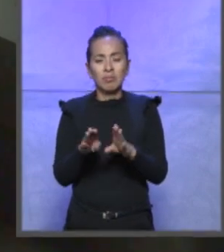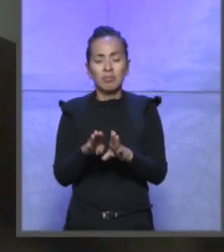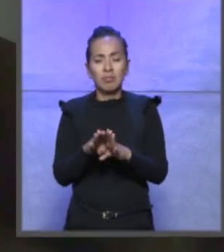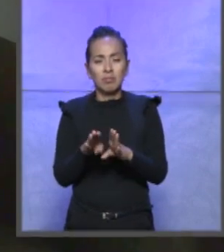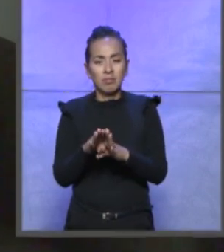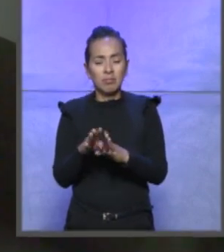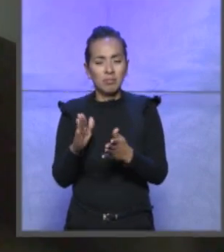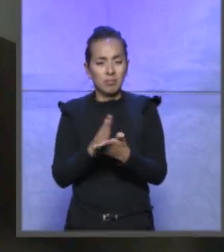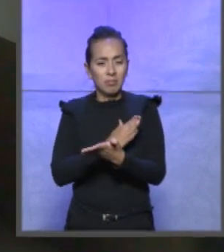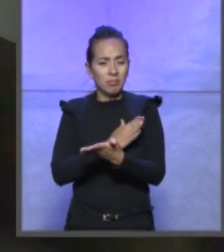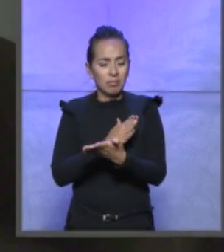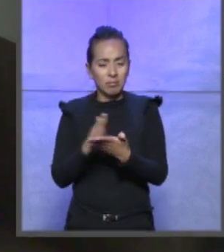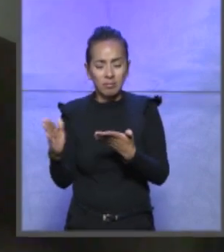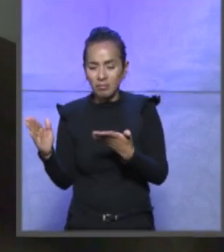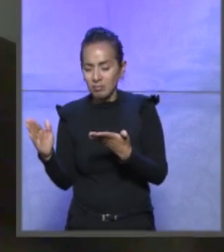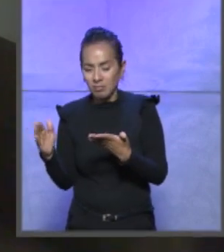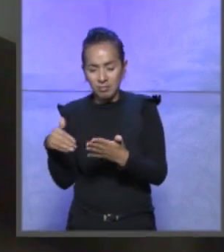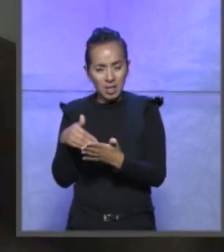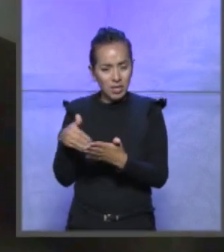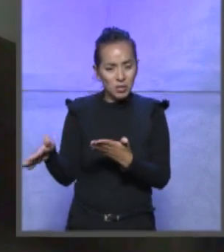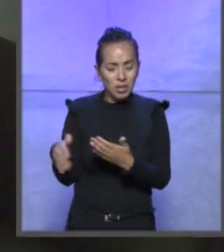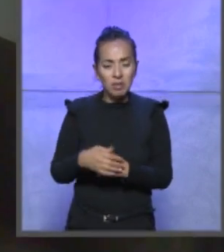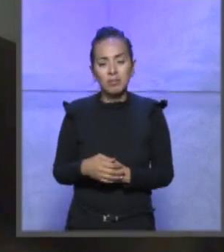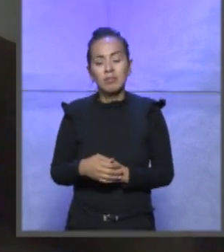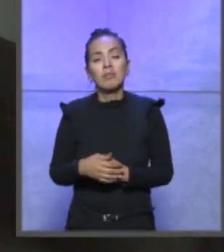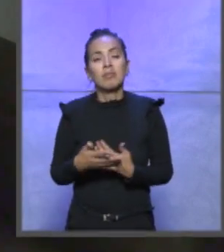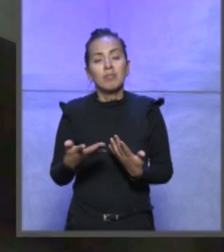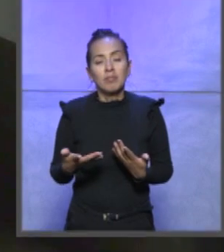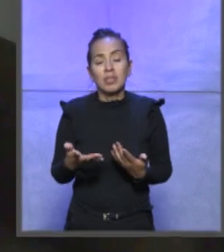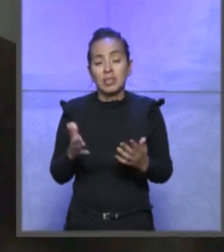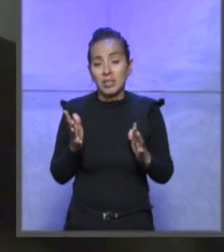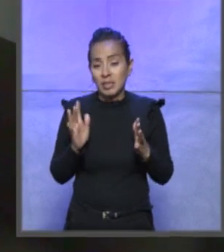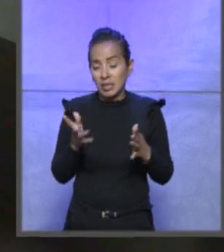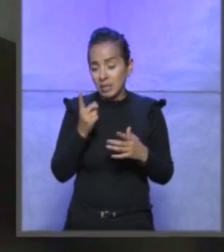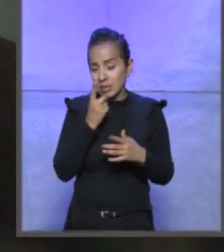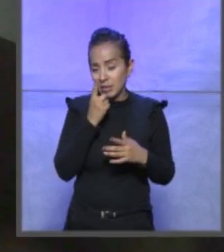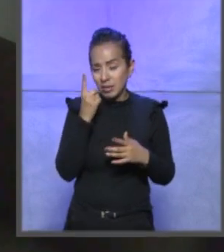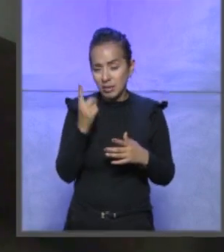Y hay muchas razones por las cuales pasan estas situaciones.